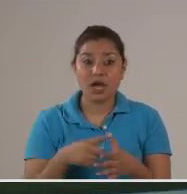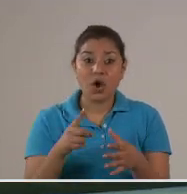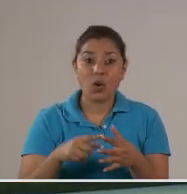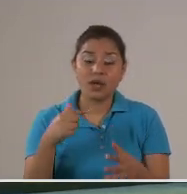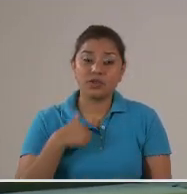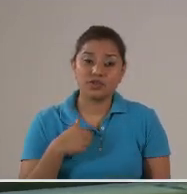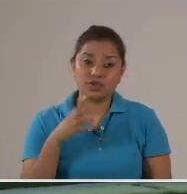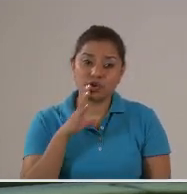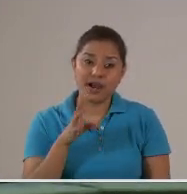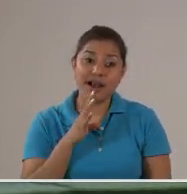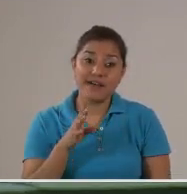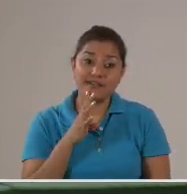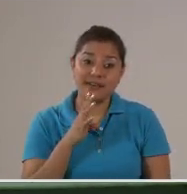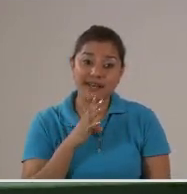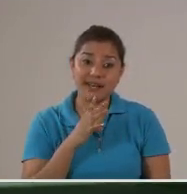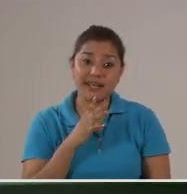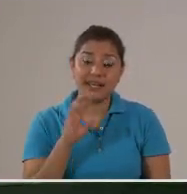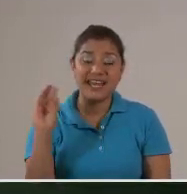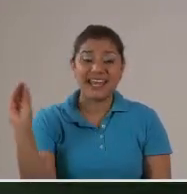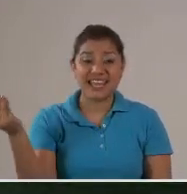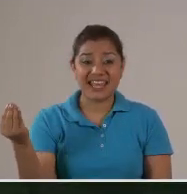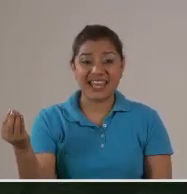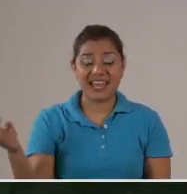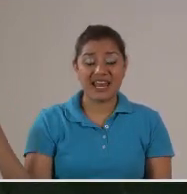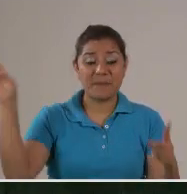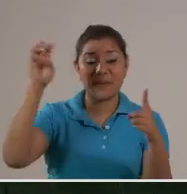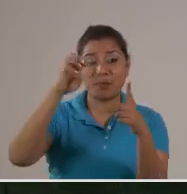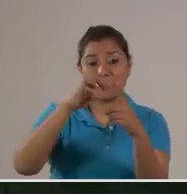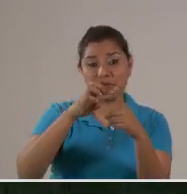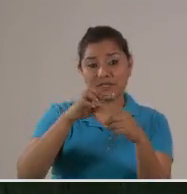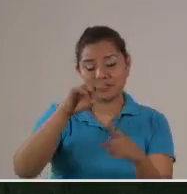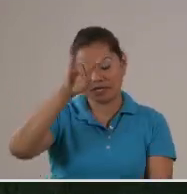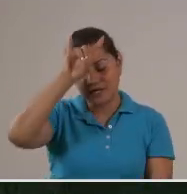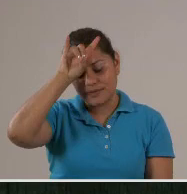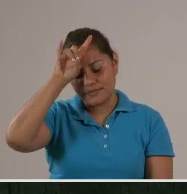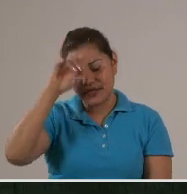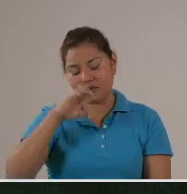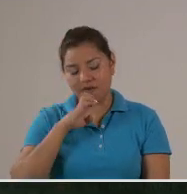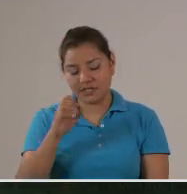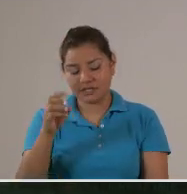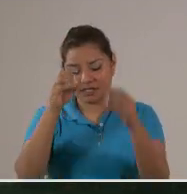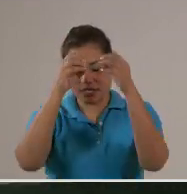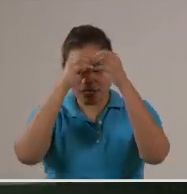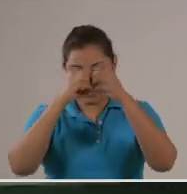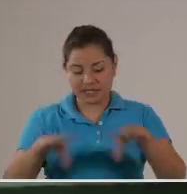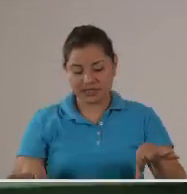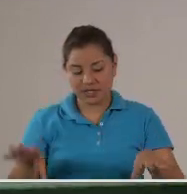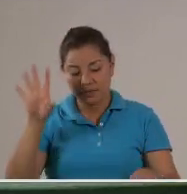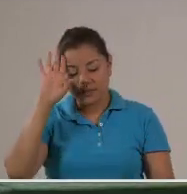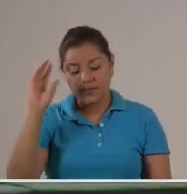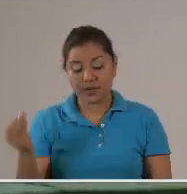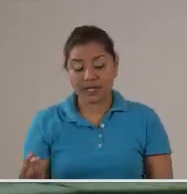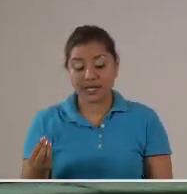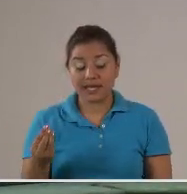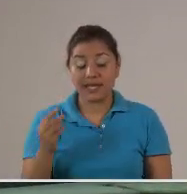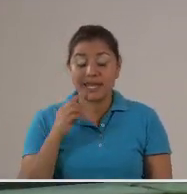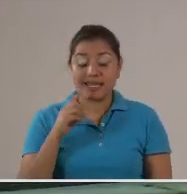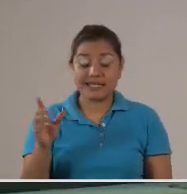propósito del enemigo es dividir para destruir porque la Biblia dice que una